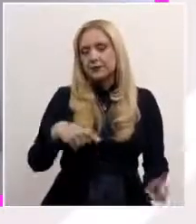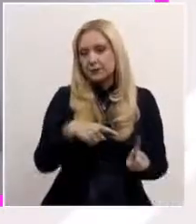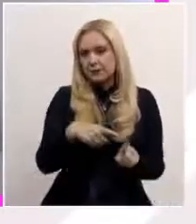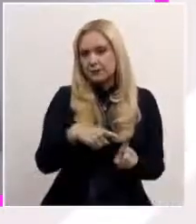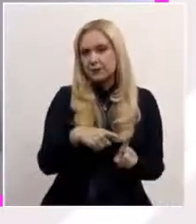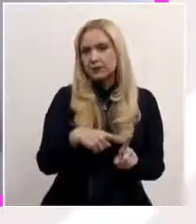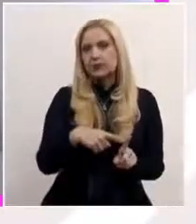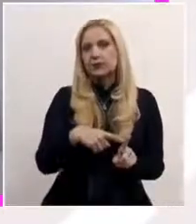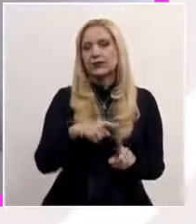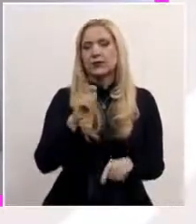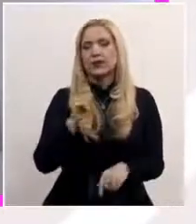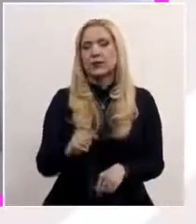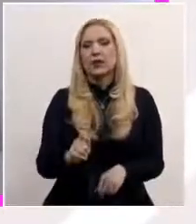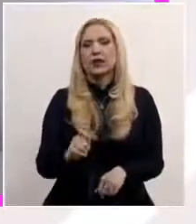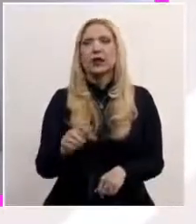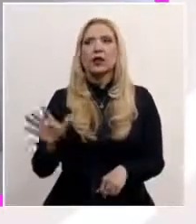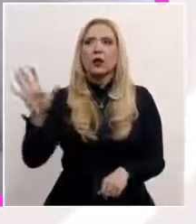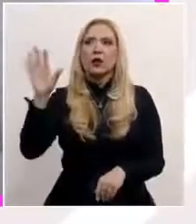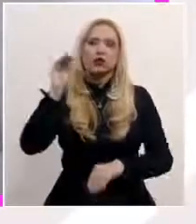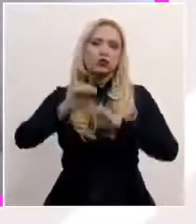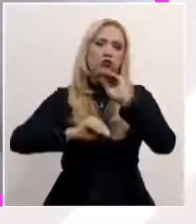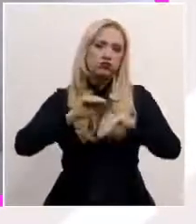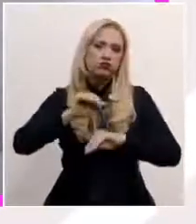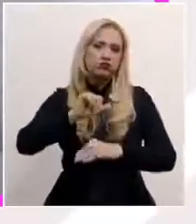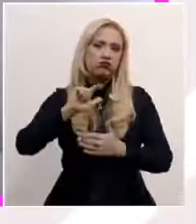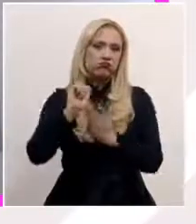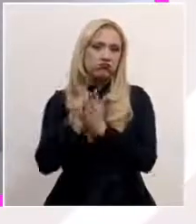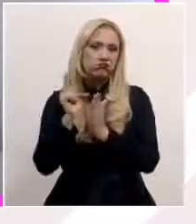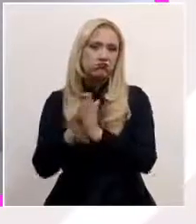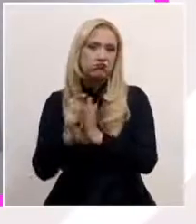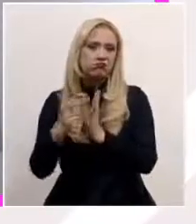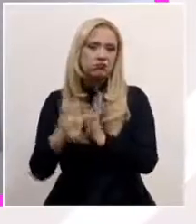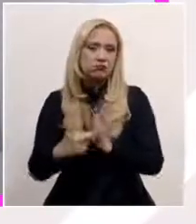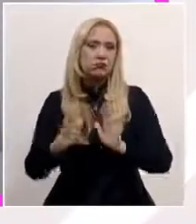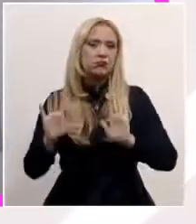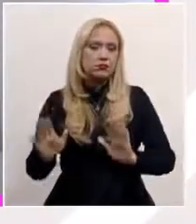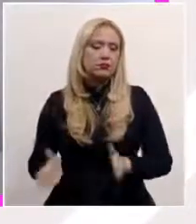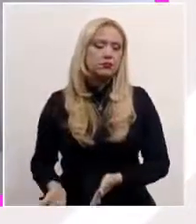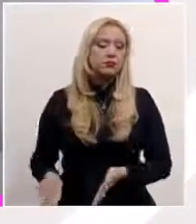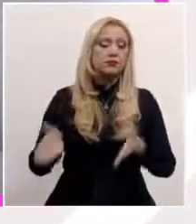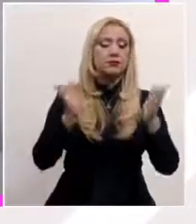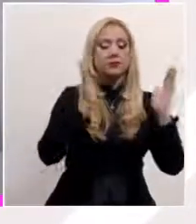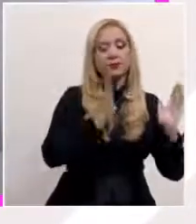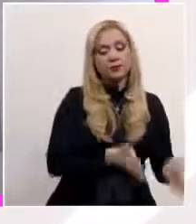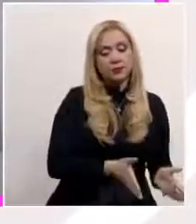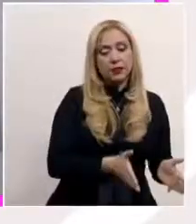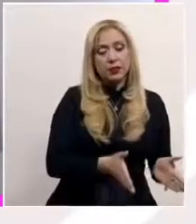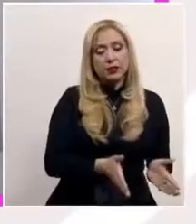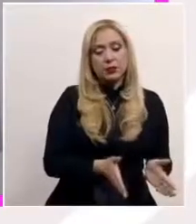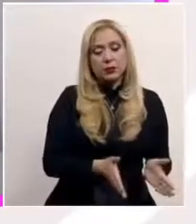técnica, ¿no? O de política pública. Y por otra parte, o sea, pues sí, o sea,